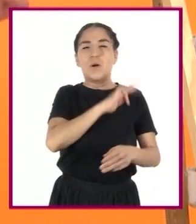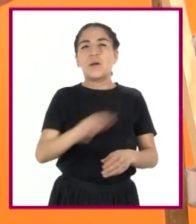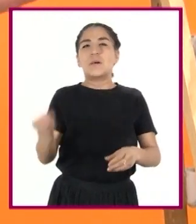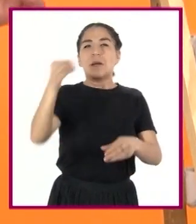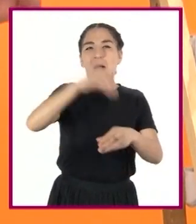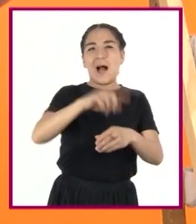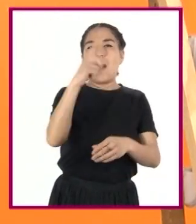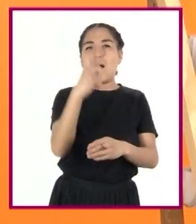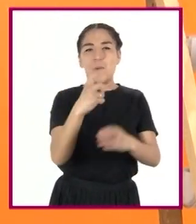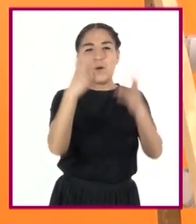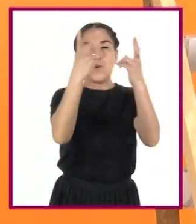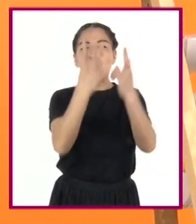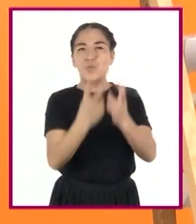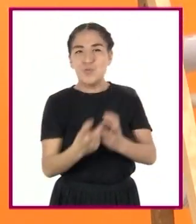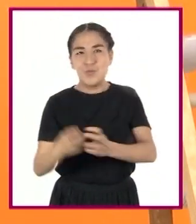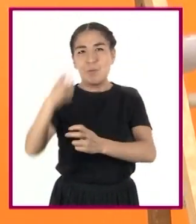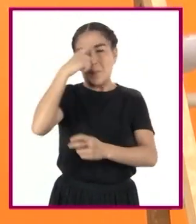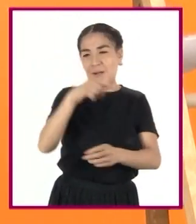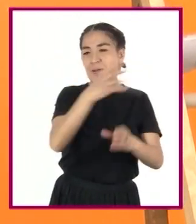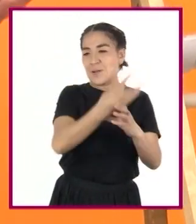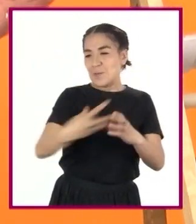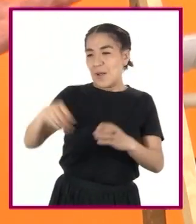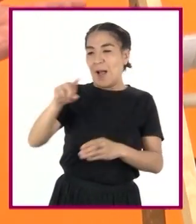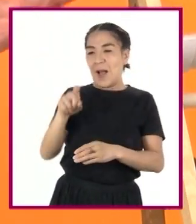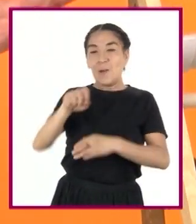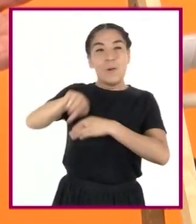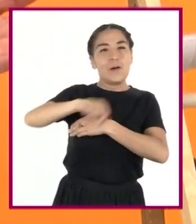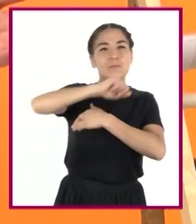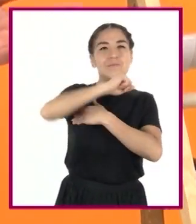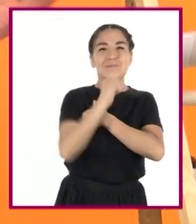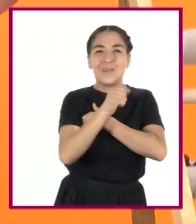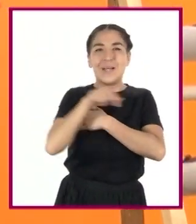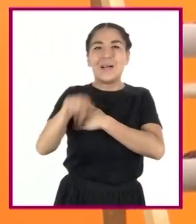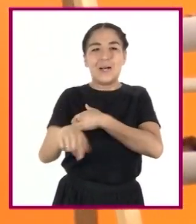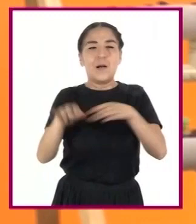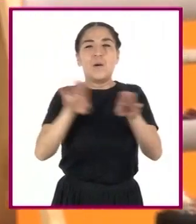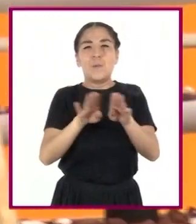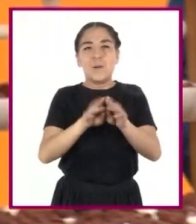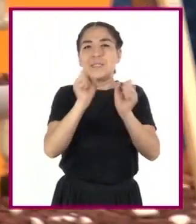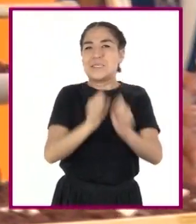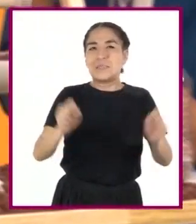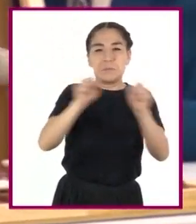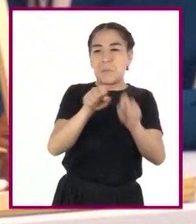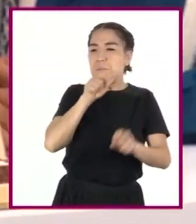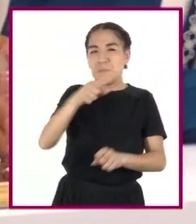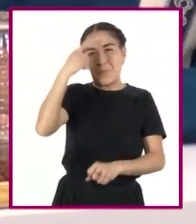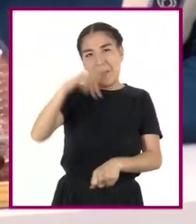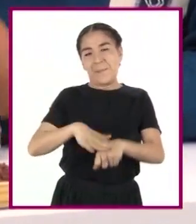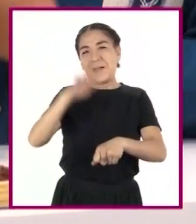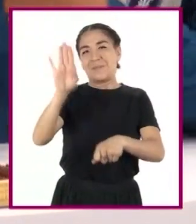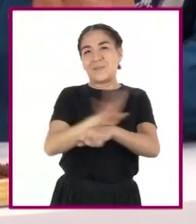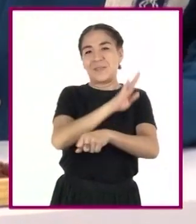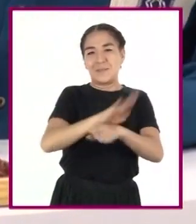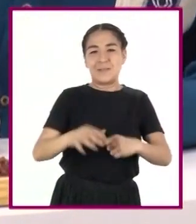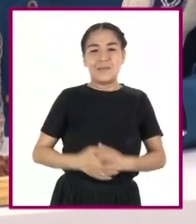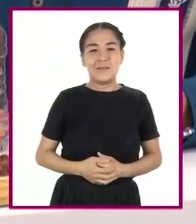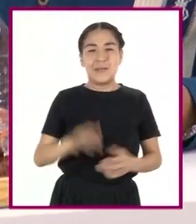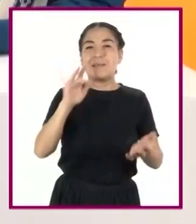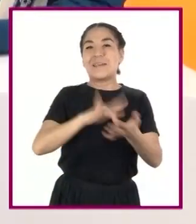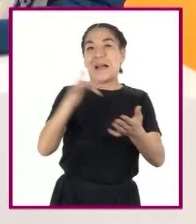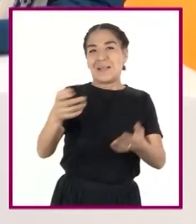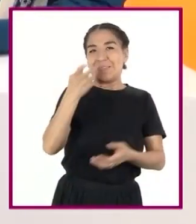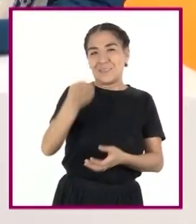de captación de agua pluvial que pase por el mismo sistema y obtener mayor beneficio. Gracias a